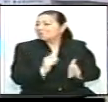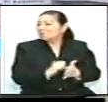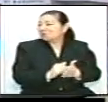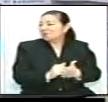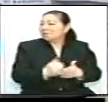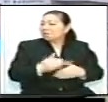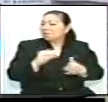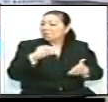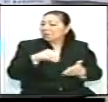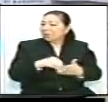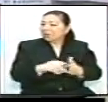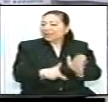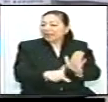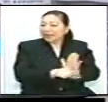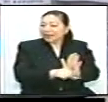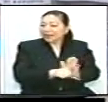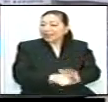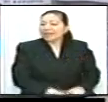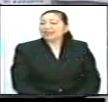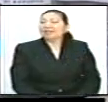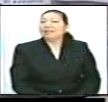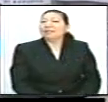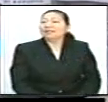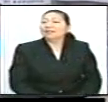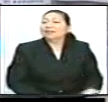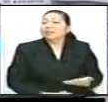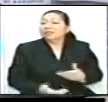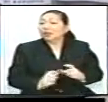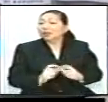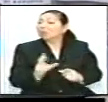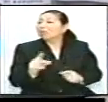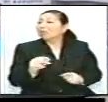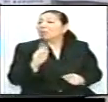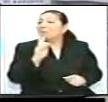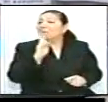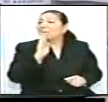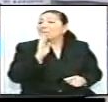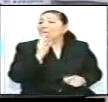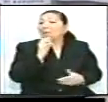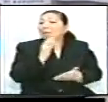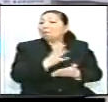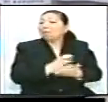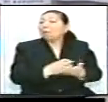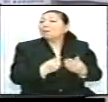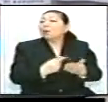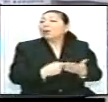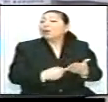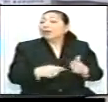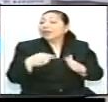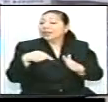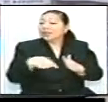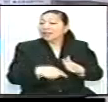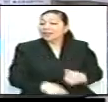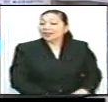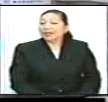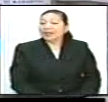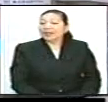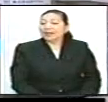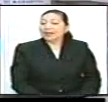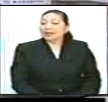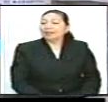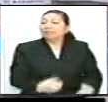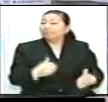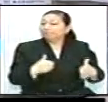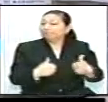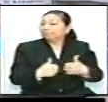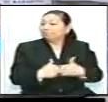unas nuevas propuestas de ley, las modificaciones, nadie de los congresistas dice nada. O sea, ¿en qué obstrucción? Porque en el fondo,